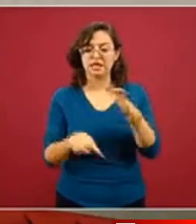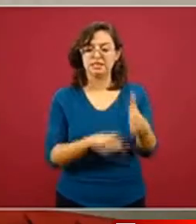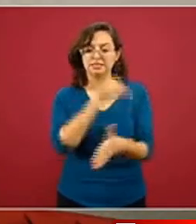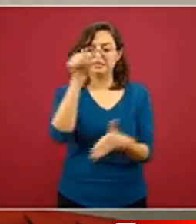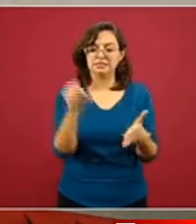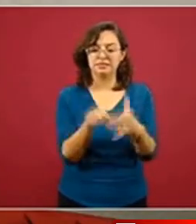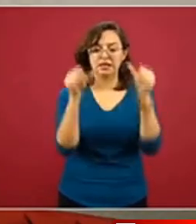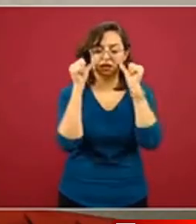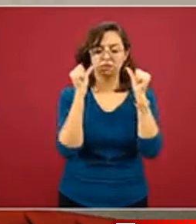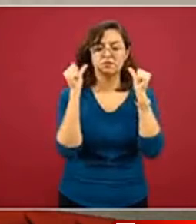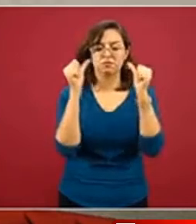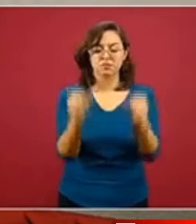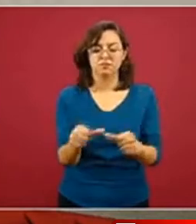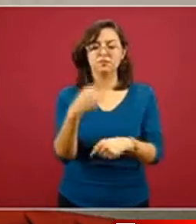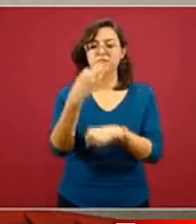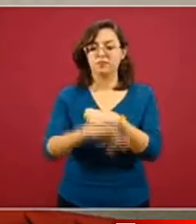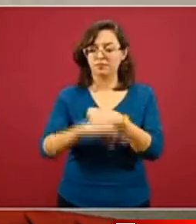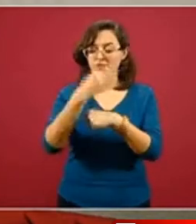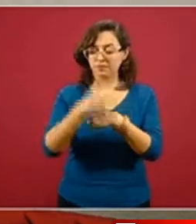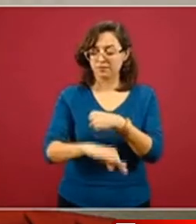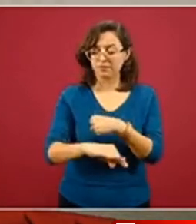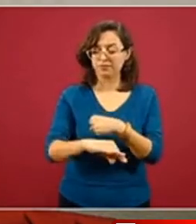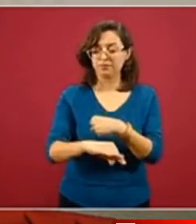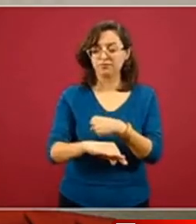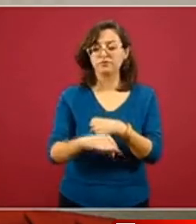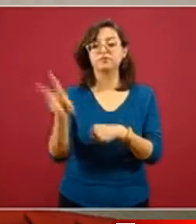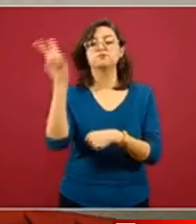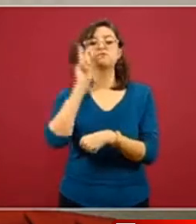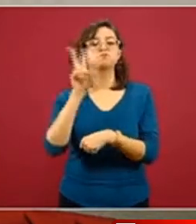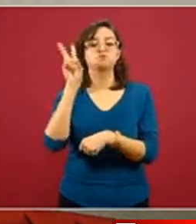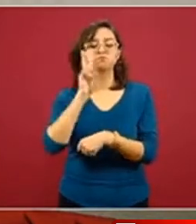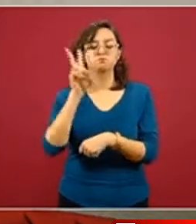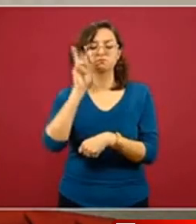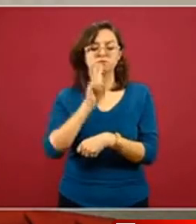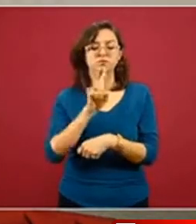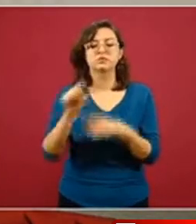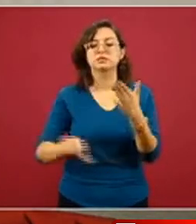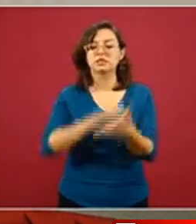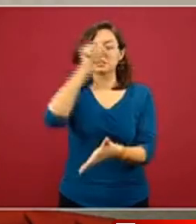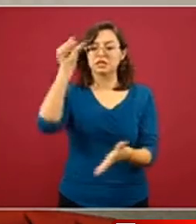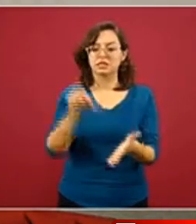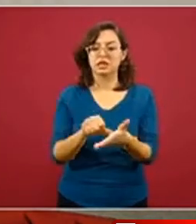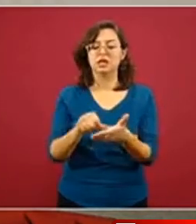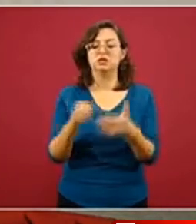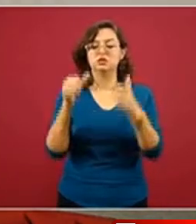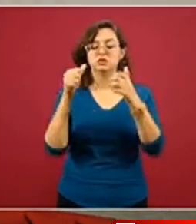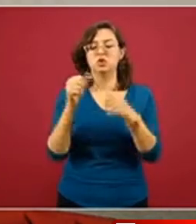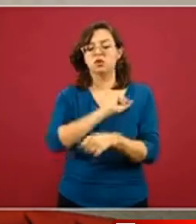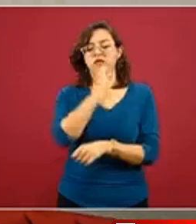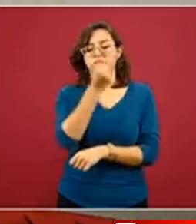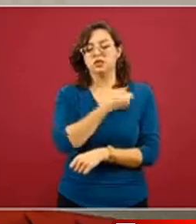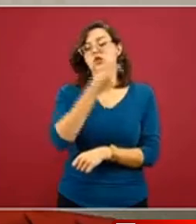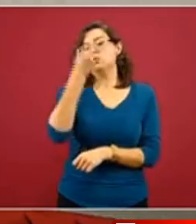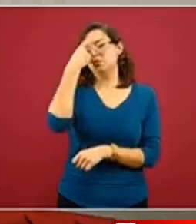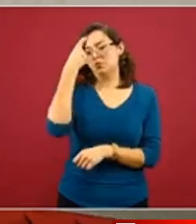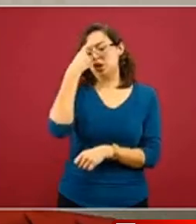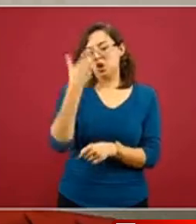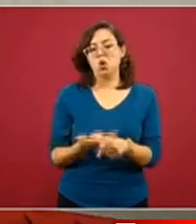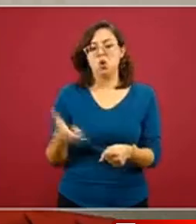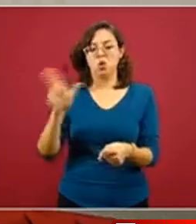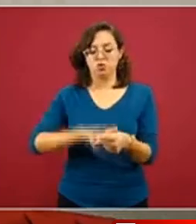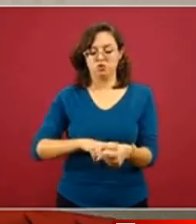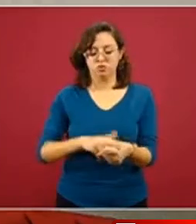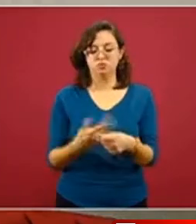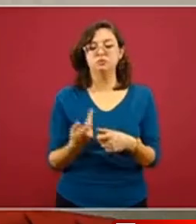de atención ambulatoria para adicciones, en los centros de salud mental estatales, en los hospitales